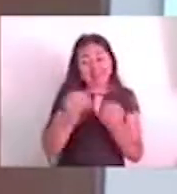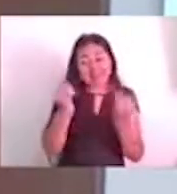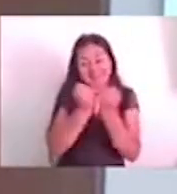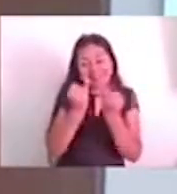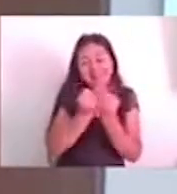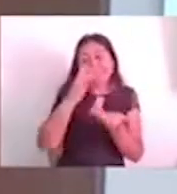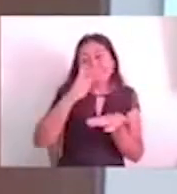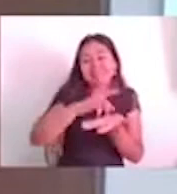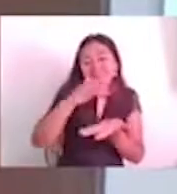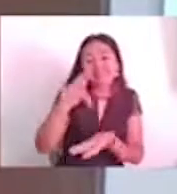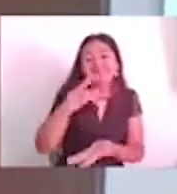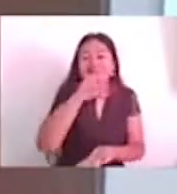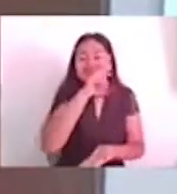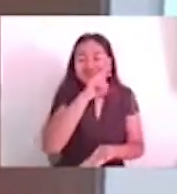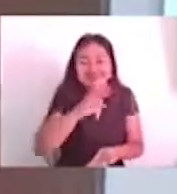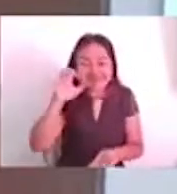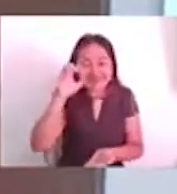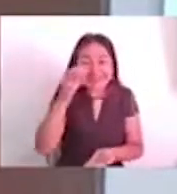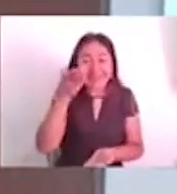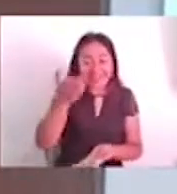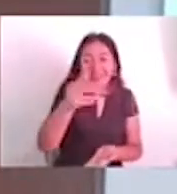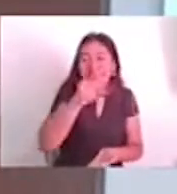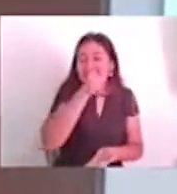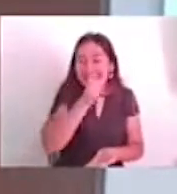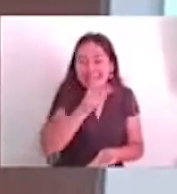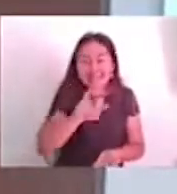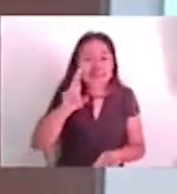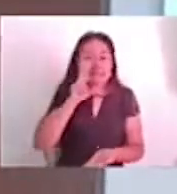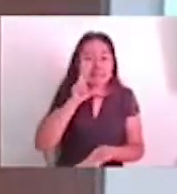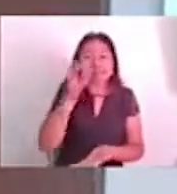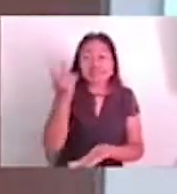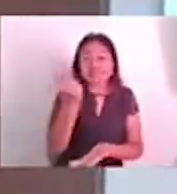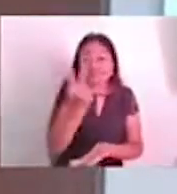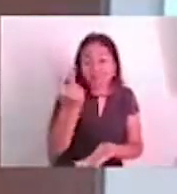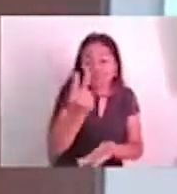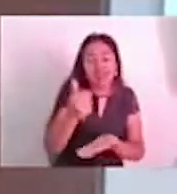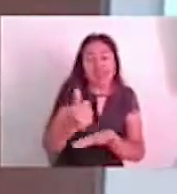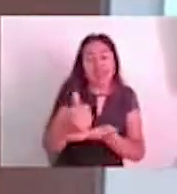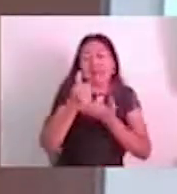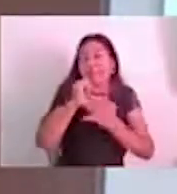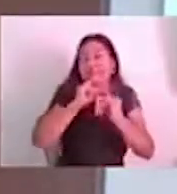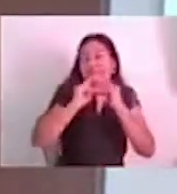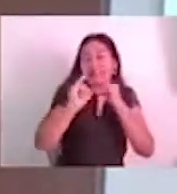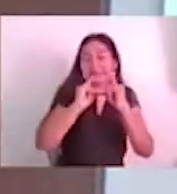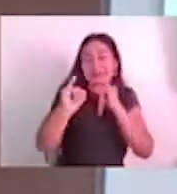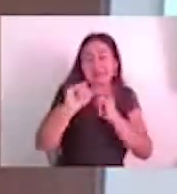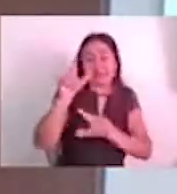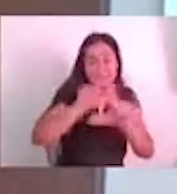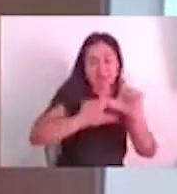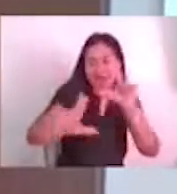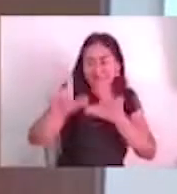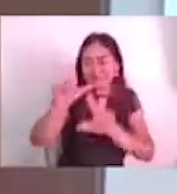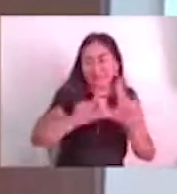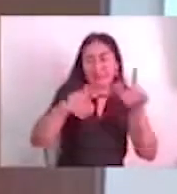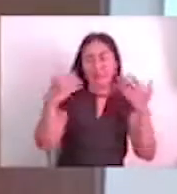a Abraham, nuevamente, Abraham Ratureta, Vani Barajas, nuestros intérpretes de lengua de señas mexicanas.